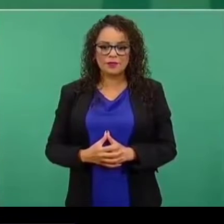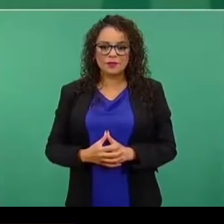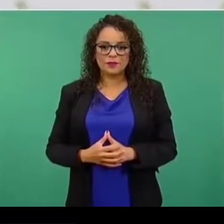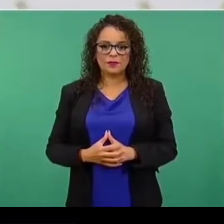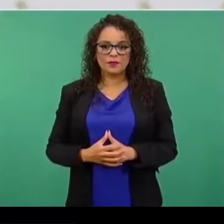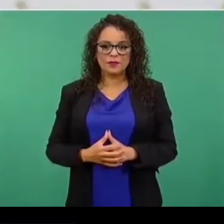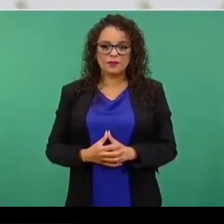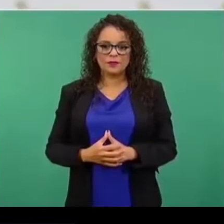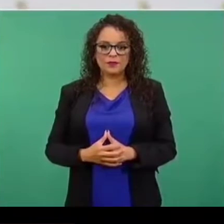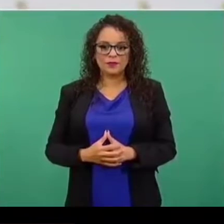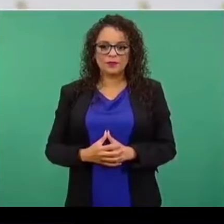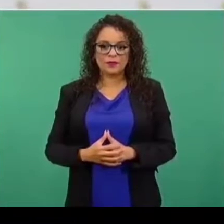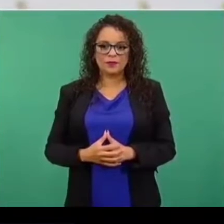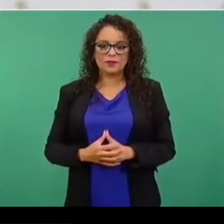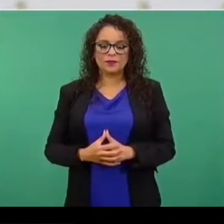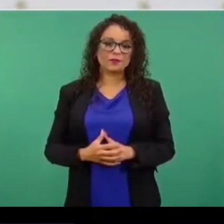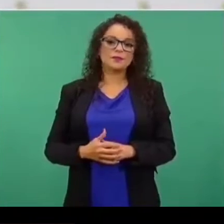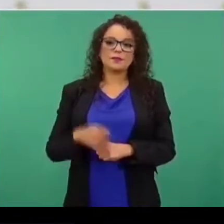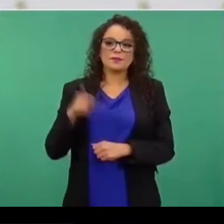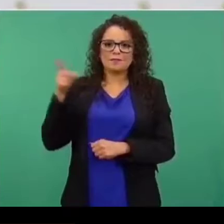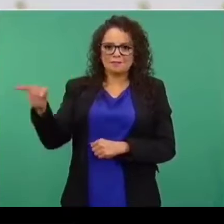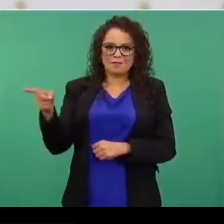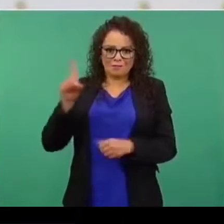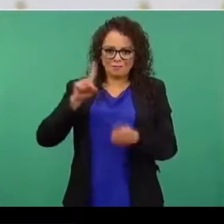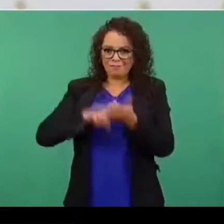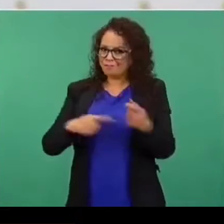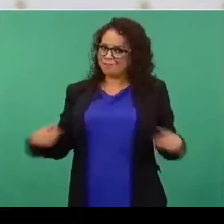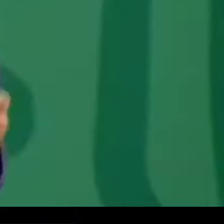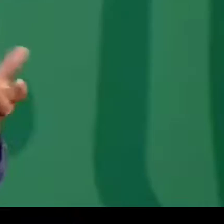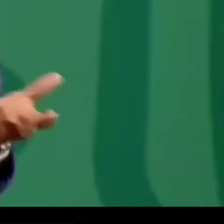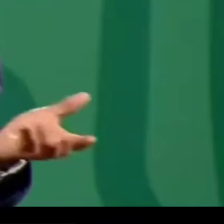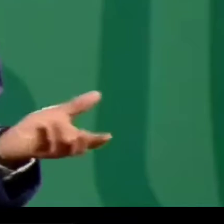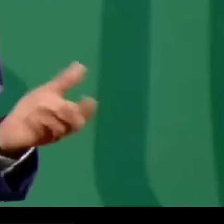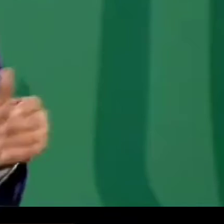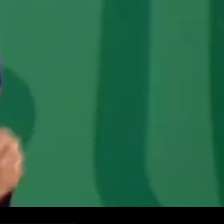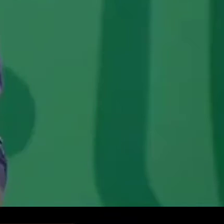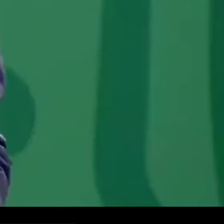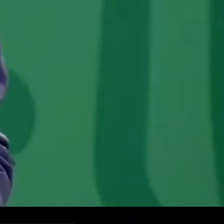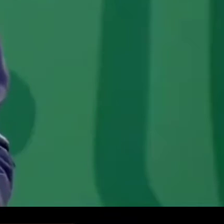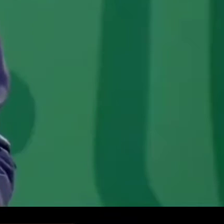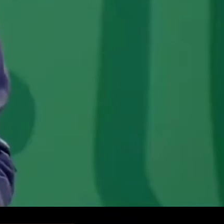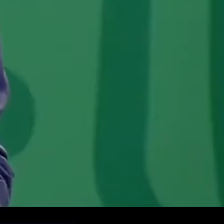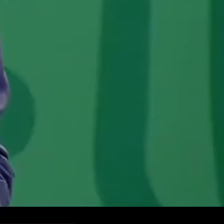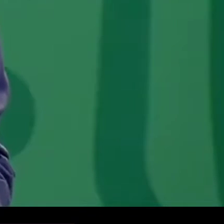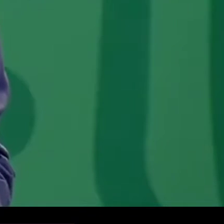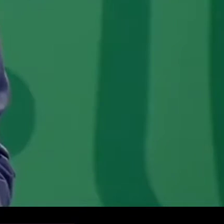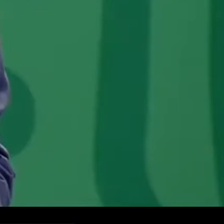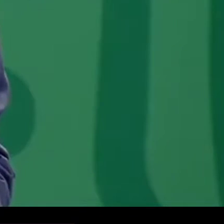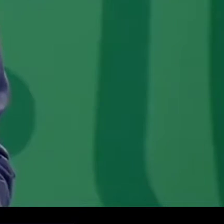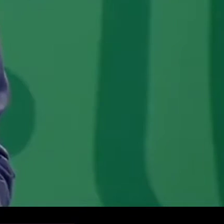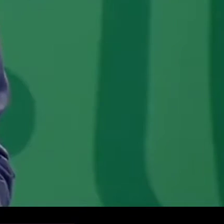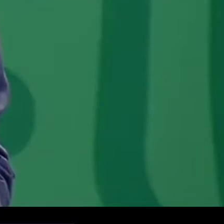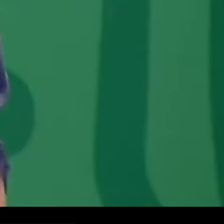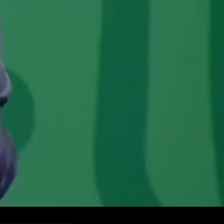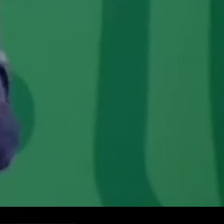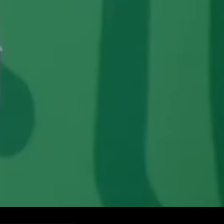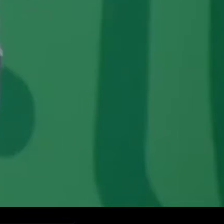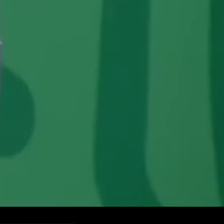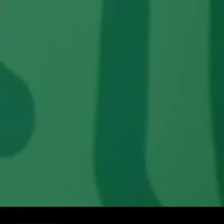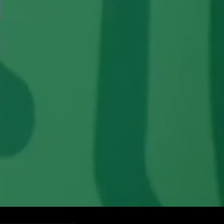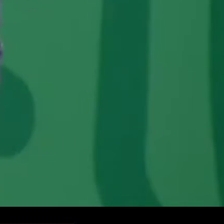es contrario al espíritu y a la letra del artículo 27 constitucional,